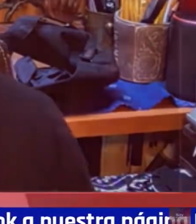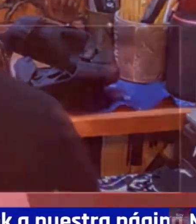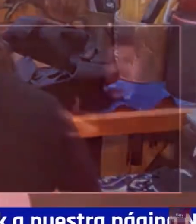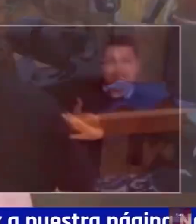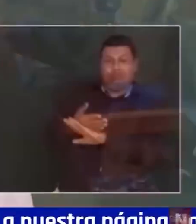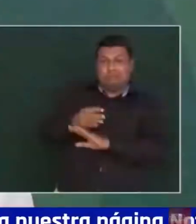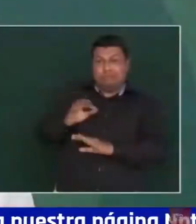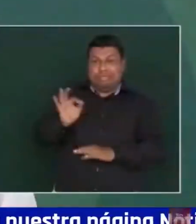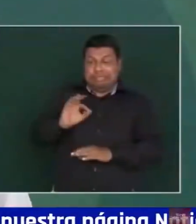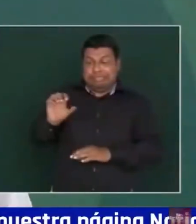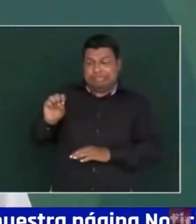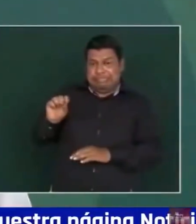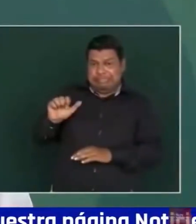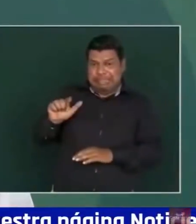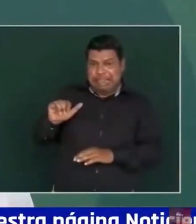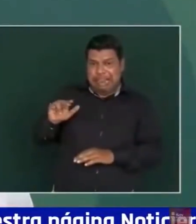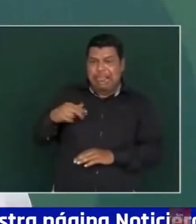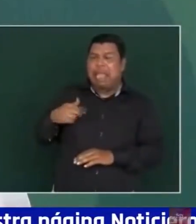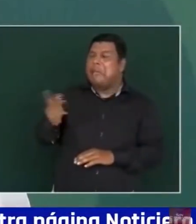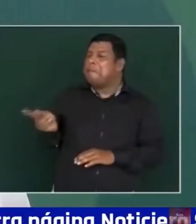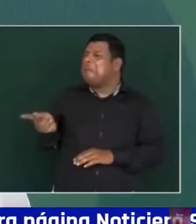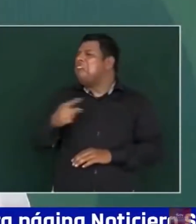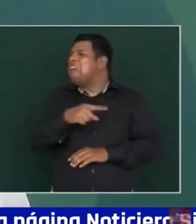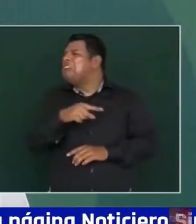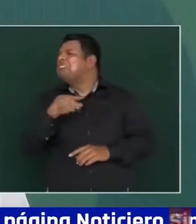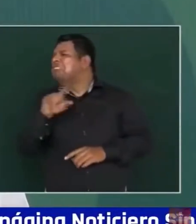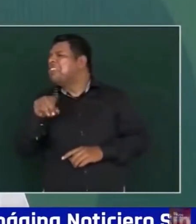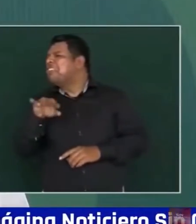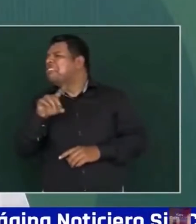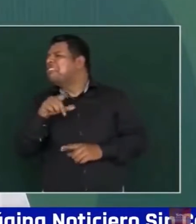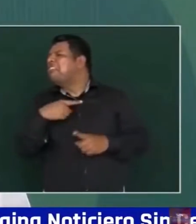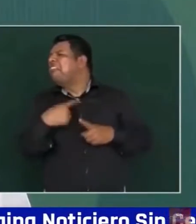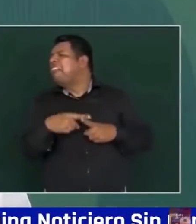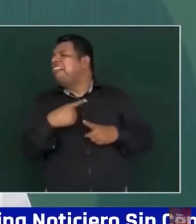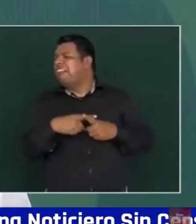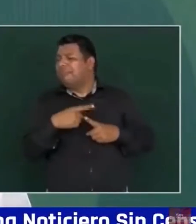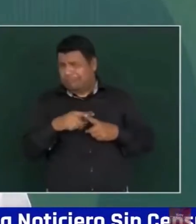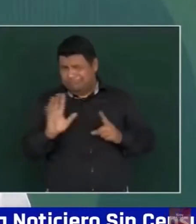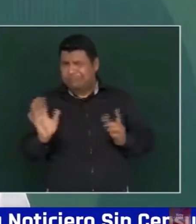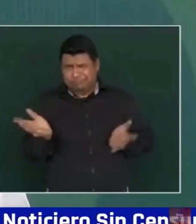gatopardismo no, cambio, transformación como el que propuse en la 4T.